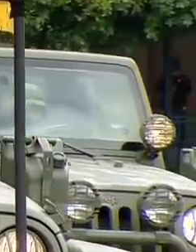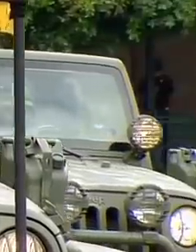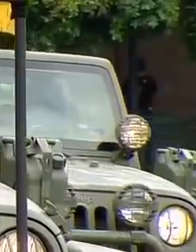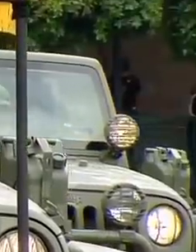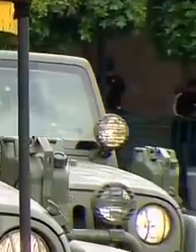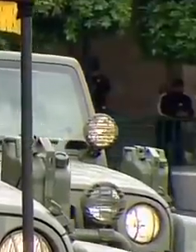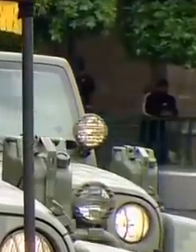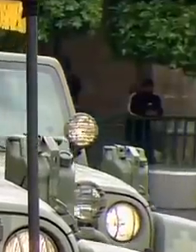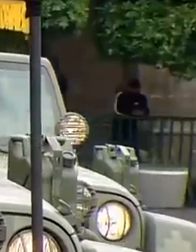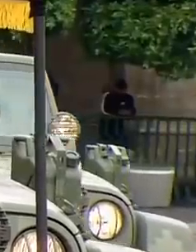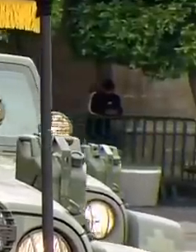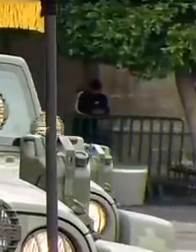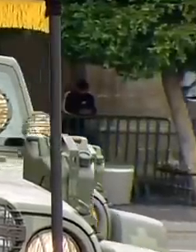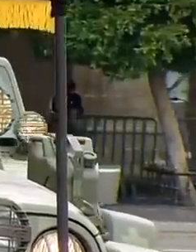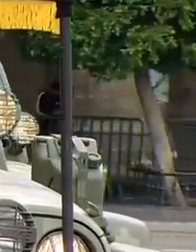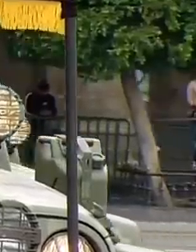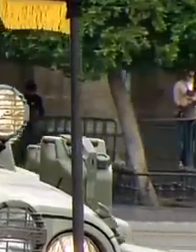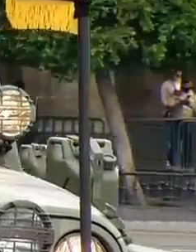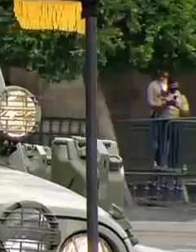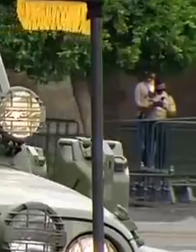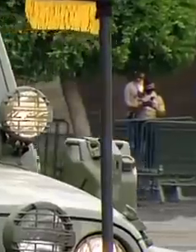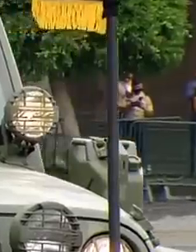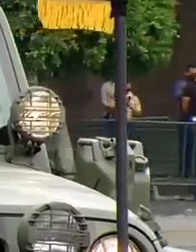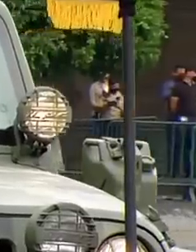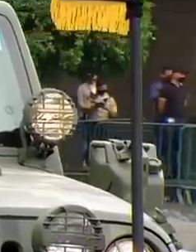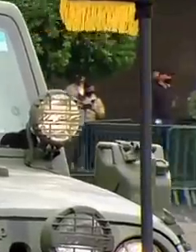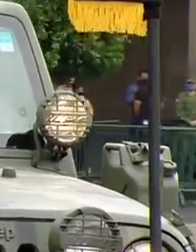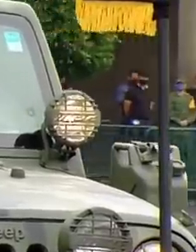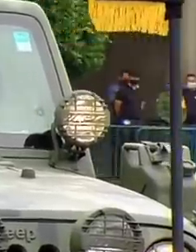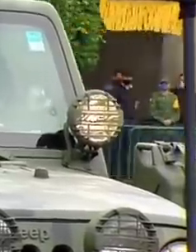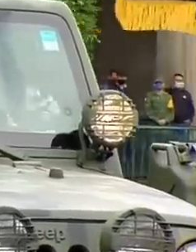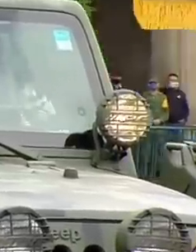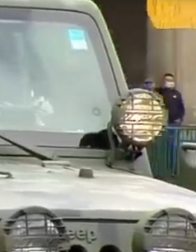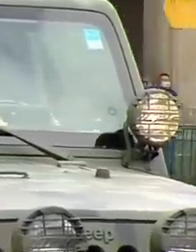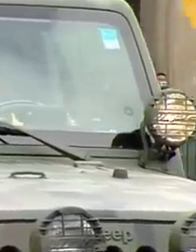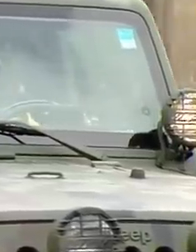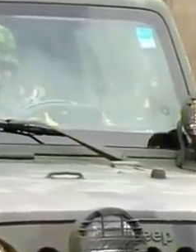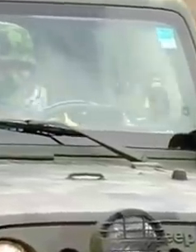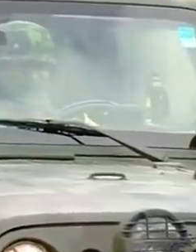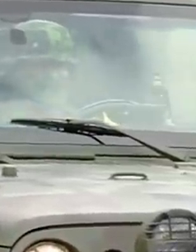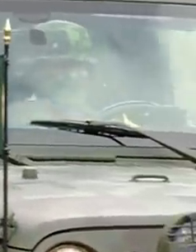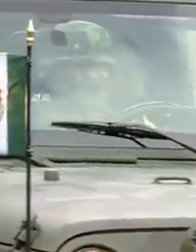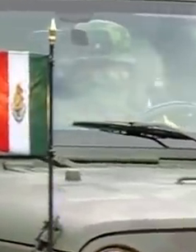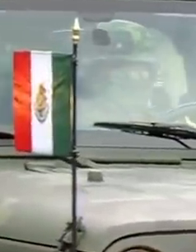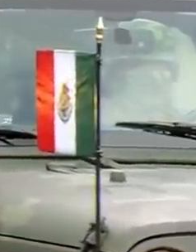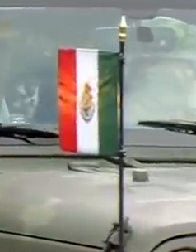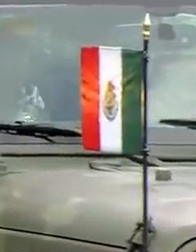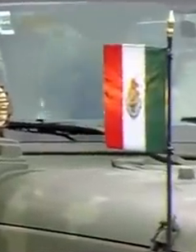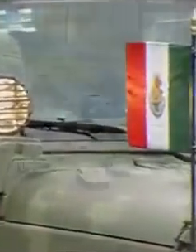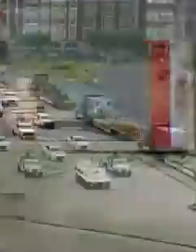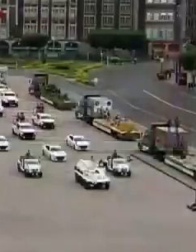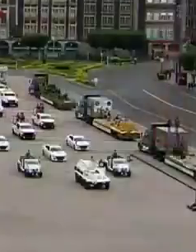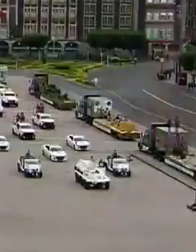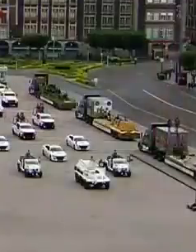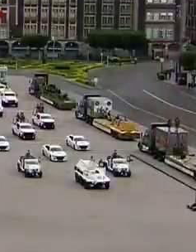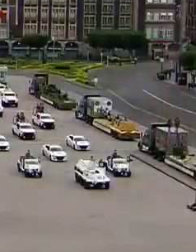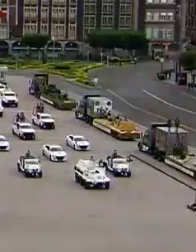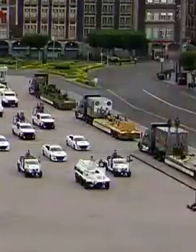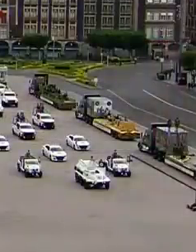pueblo de mexico diplomado de estado mayor andrew george es para uno malísimo